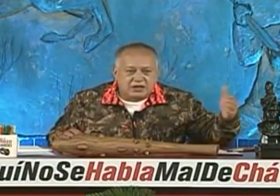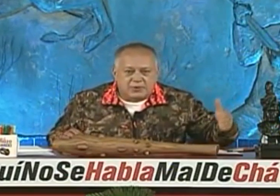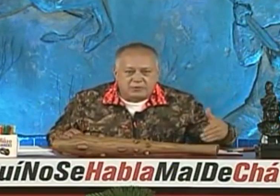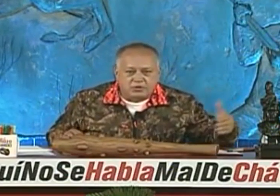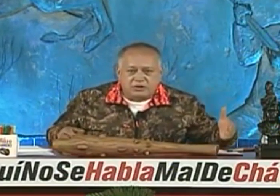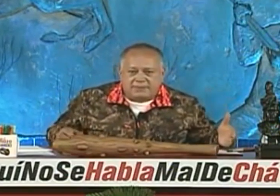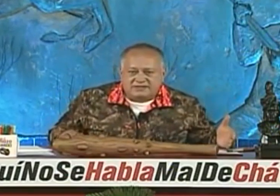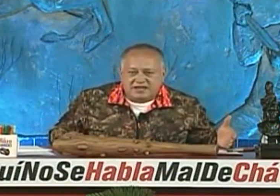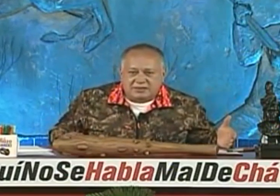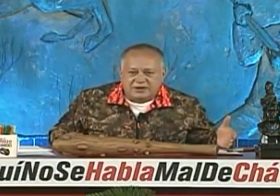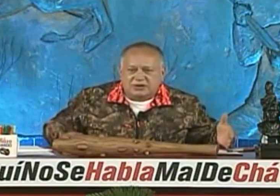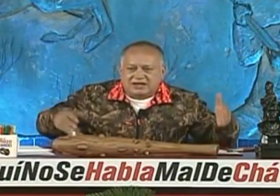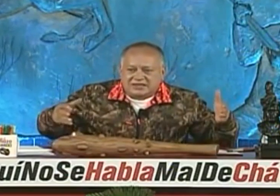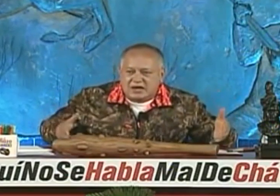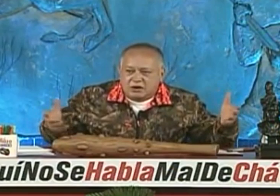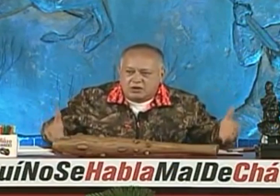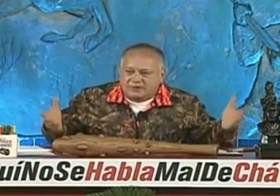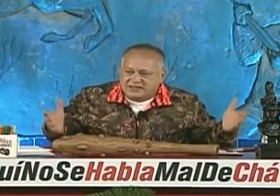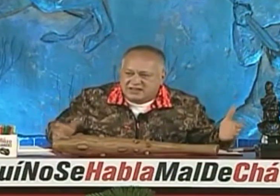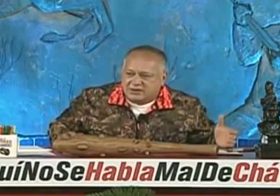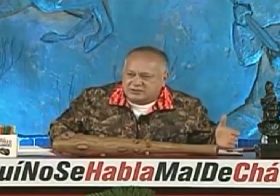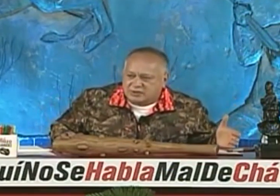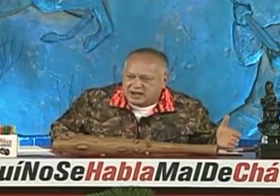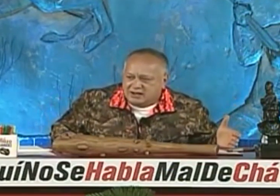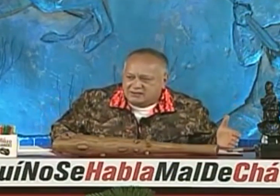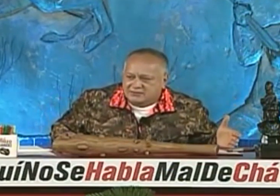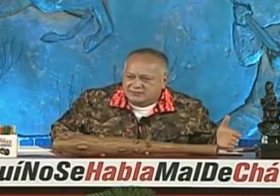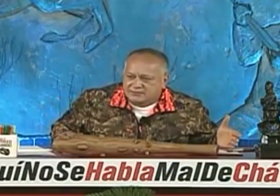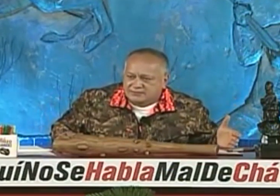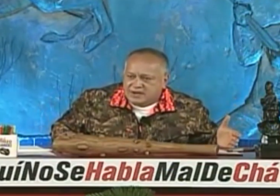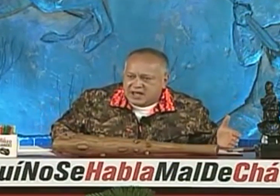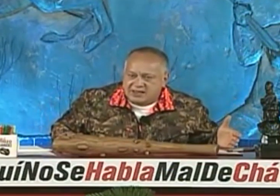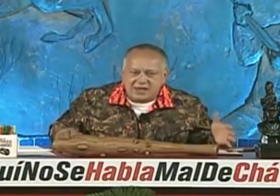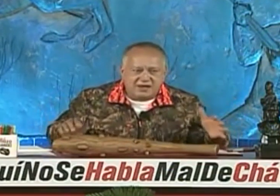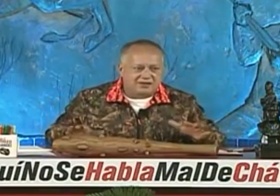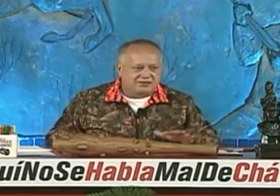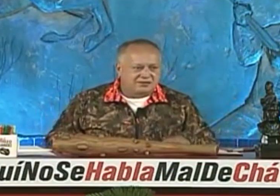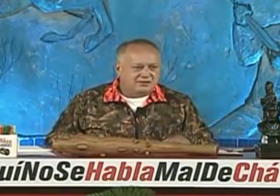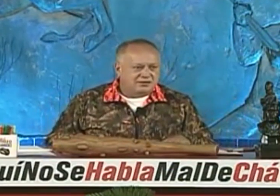diciendo por el mundo que es presidente de Venezuela. ¿Quién lo eligió presidente de Venezuela? Nadie. Nadie.